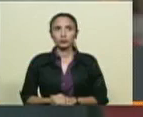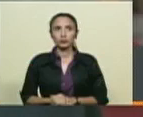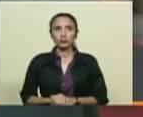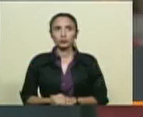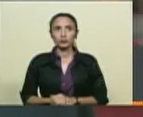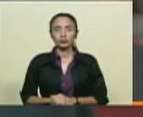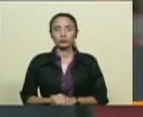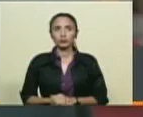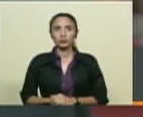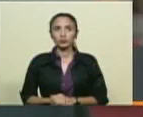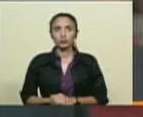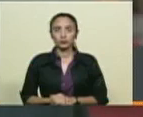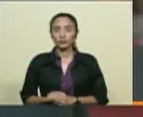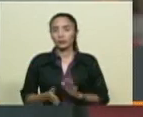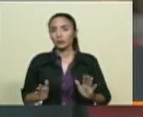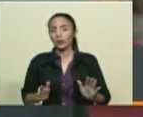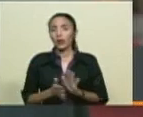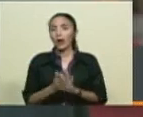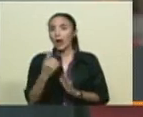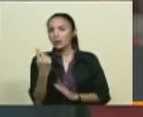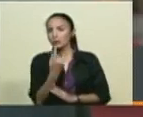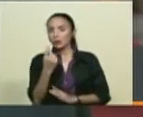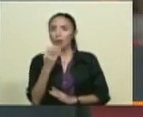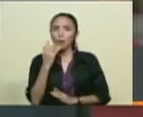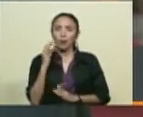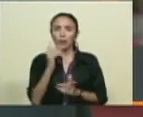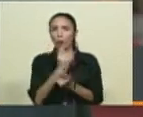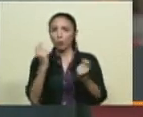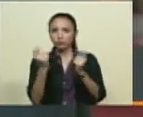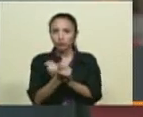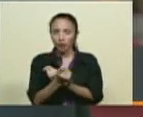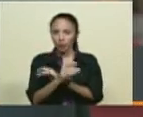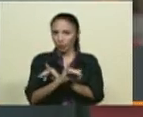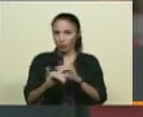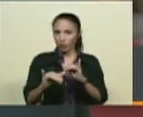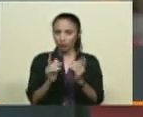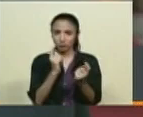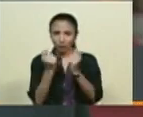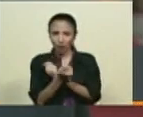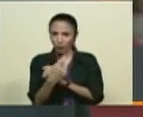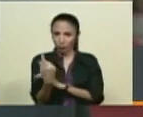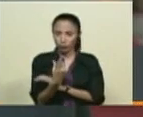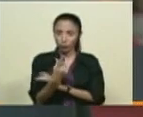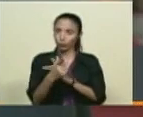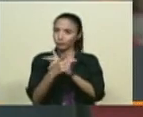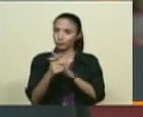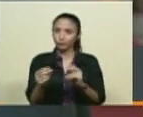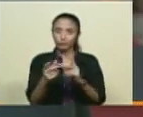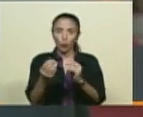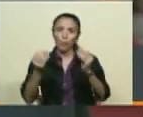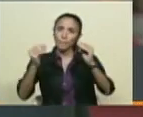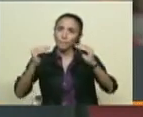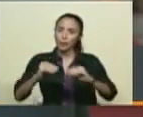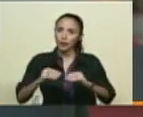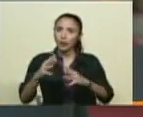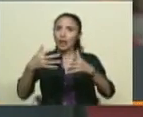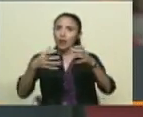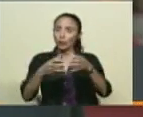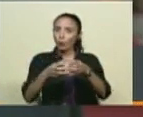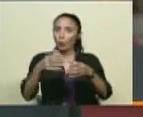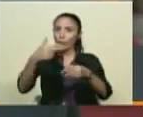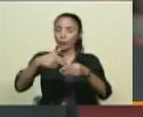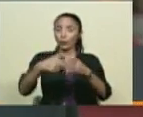of oil. No solamente hemos dado la vuelta a una página de la historia petrolera, sino que hoy,